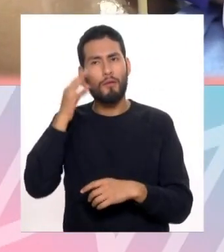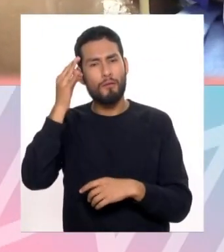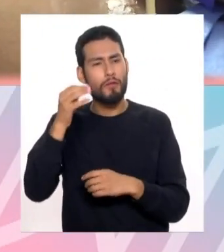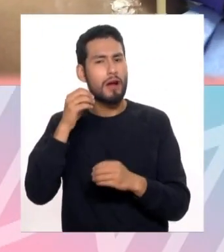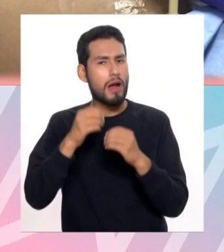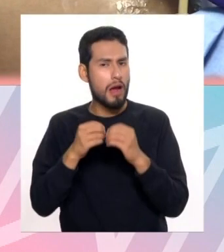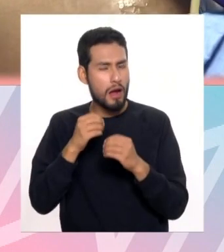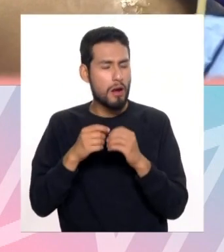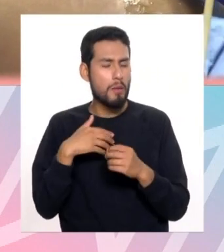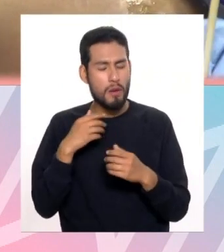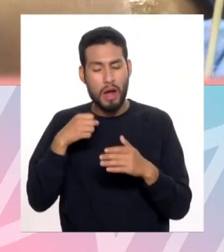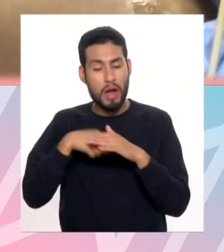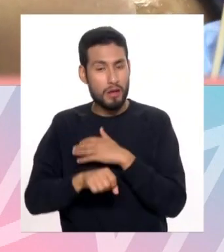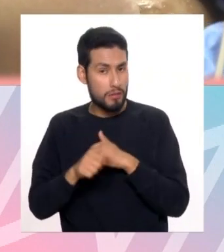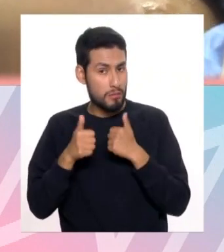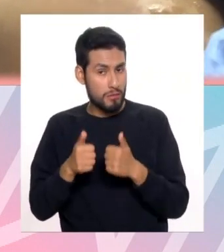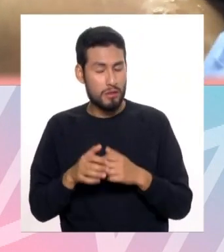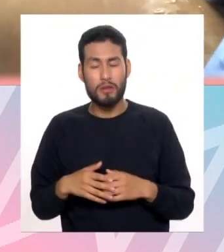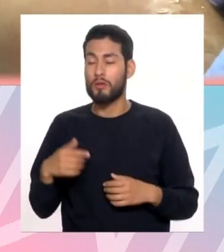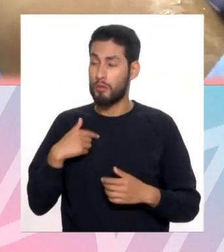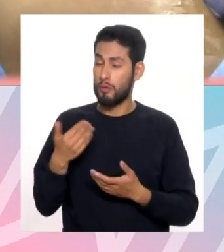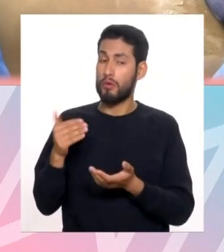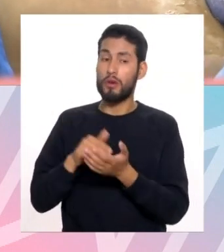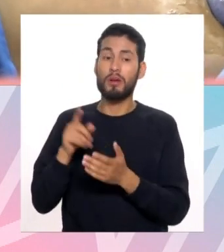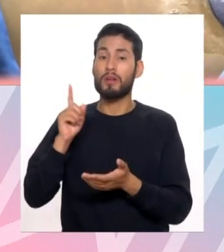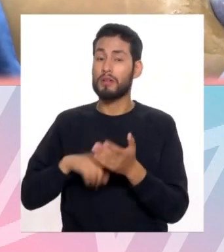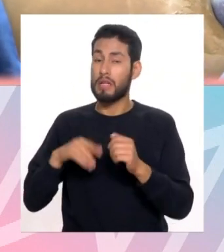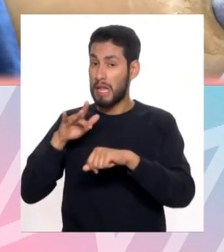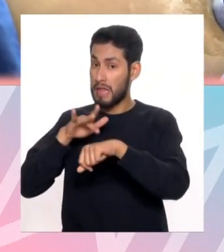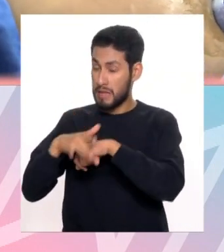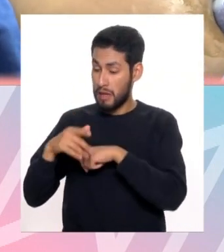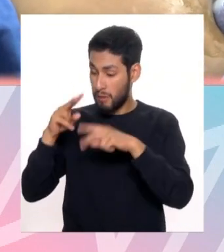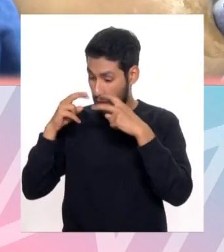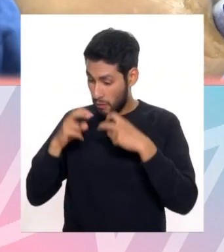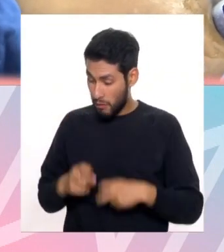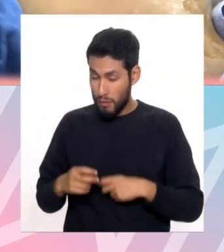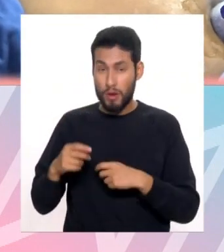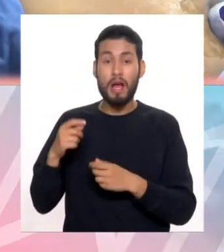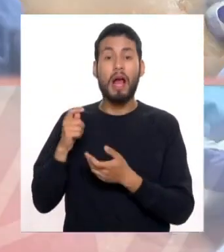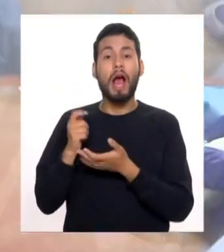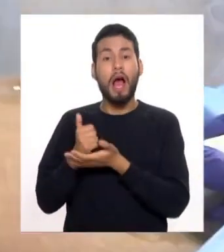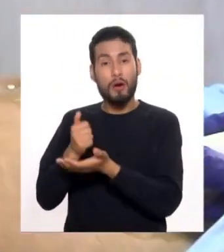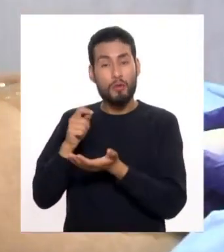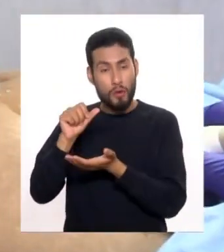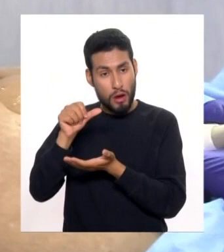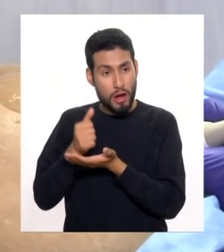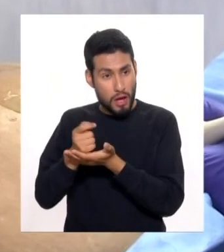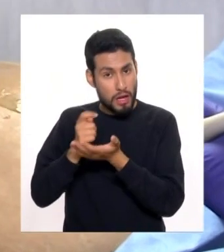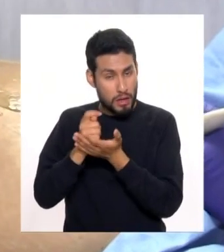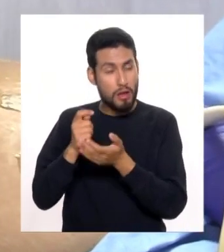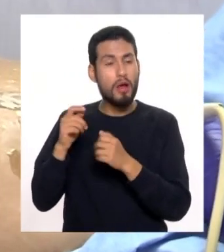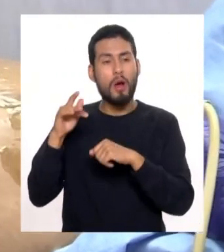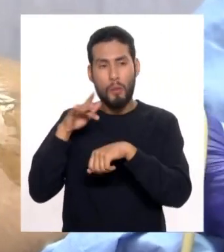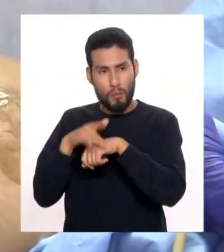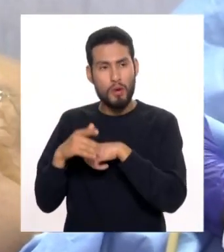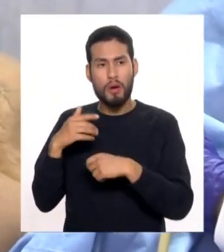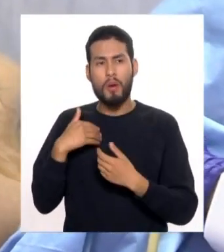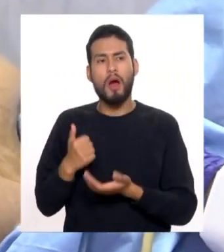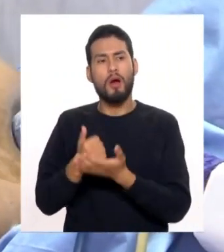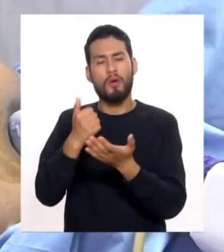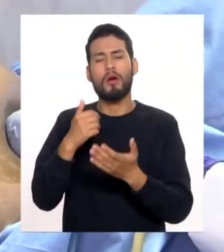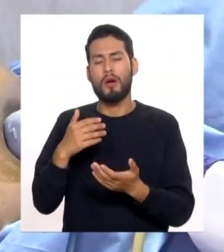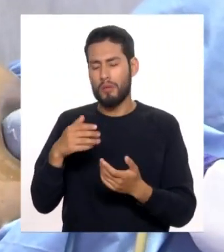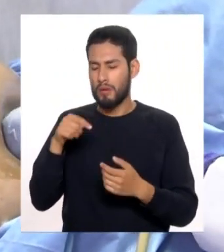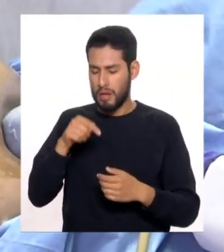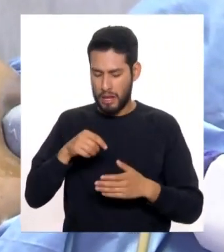del nacimiento. Entonces, nuevamente recalco, el diagnóstico oportuno, el tratamiento oportuno y mejorar el pronóstico al nacimiento.